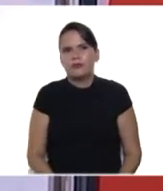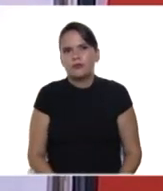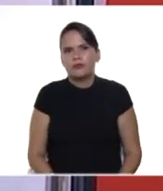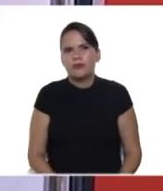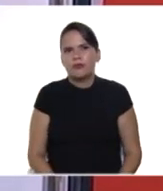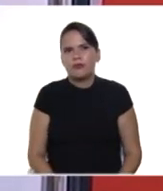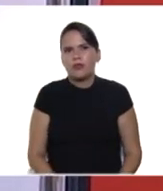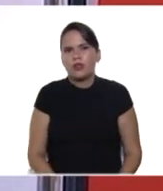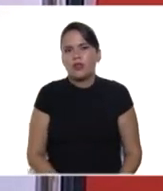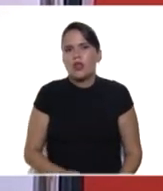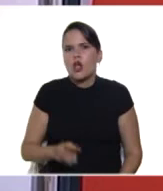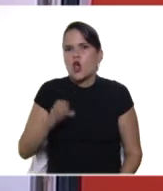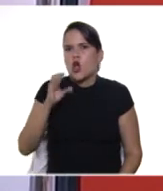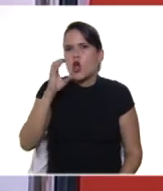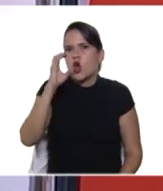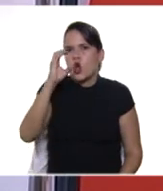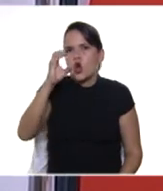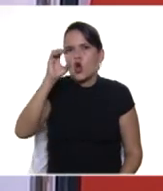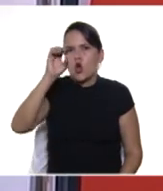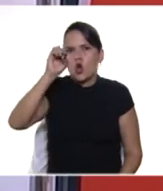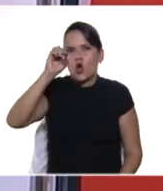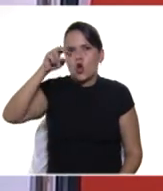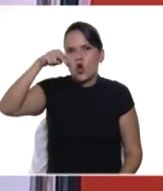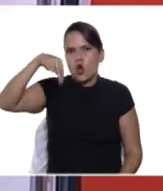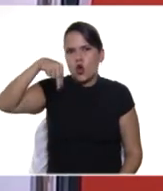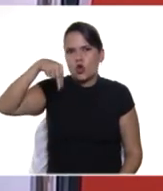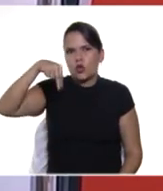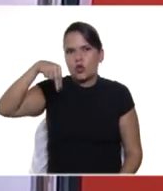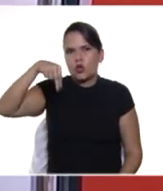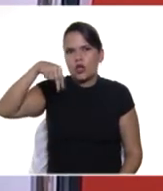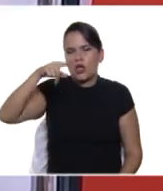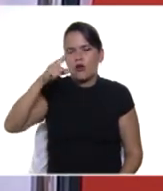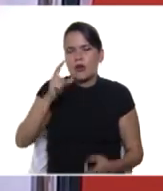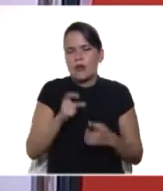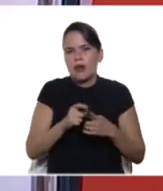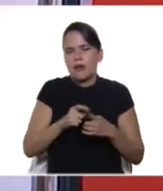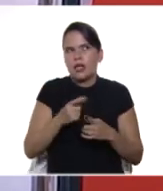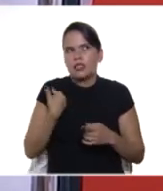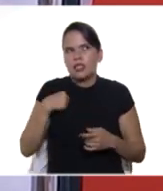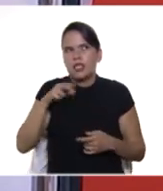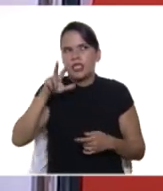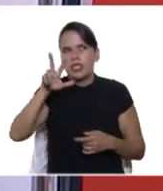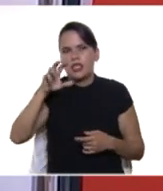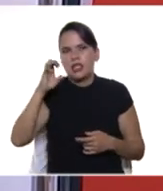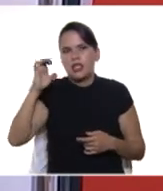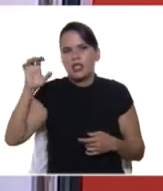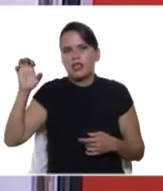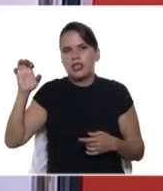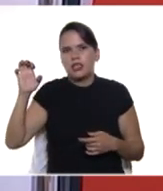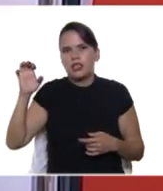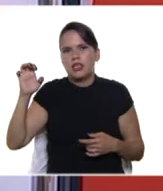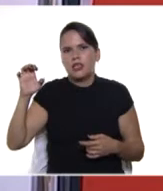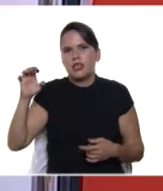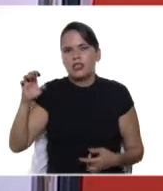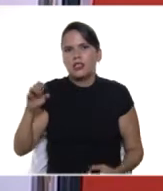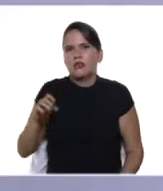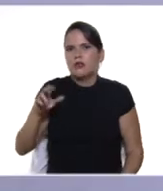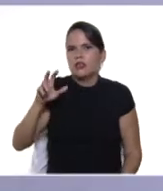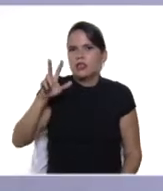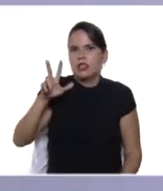3 letras. Entonces sería 3, tenemos la coma, tenemos el 1,